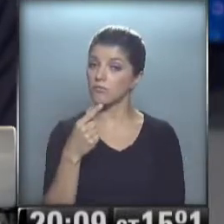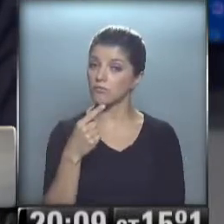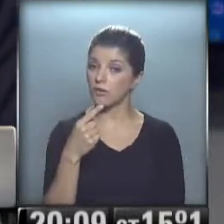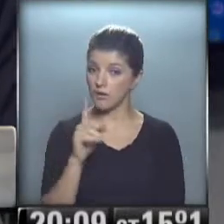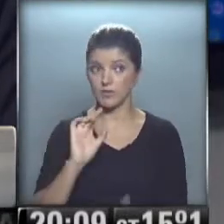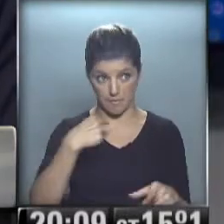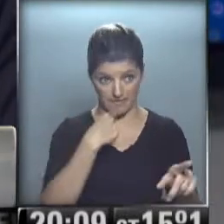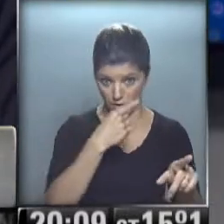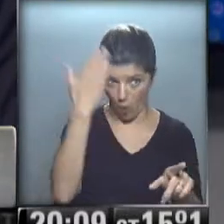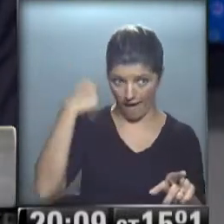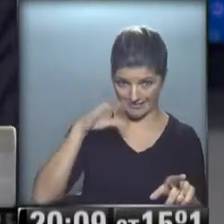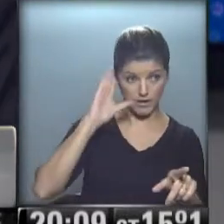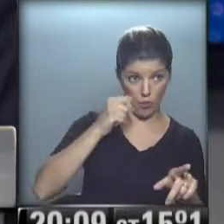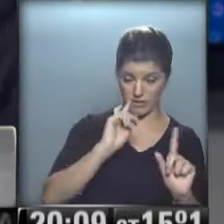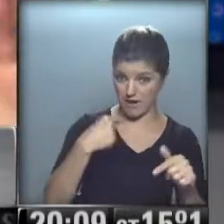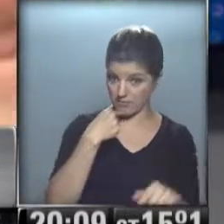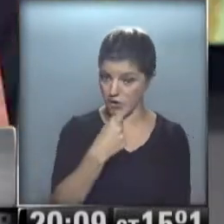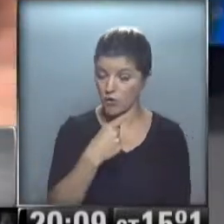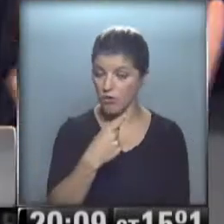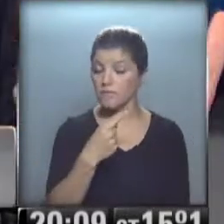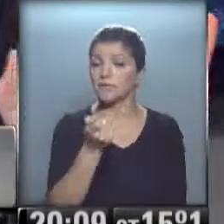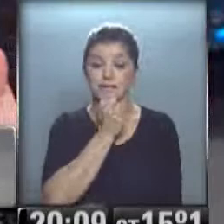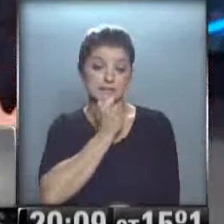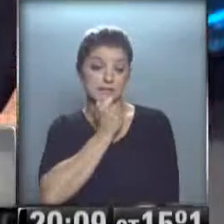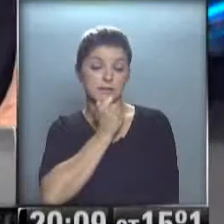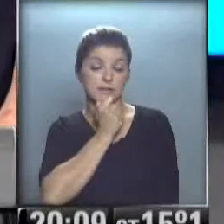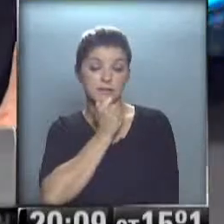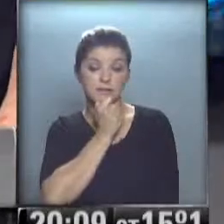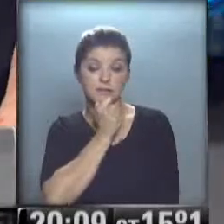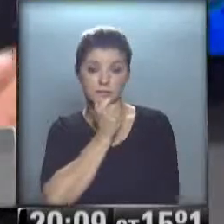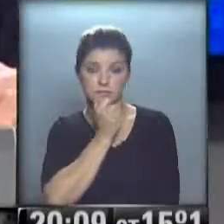lo dijo al juez Griesa, que si no hay ningún